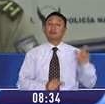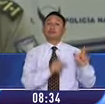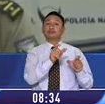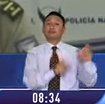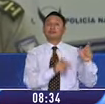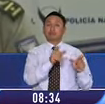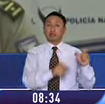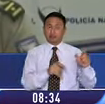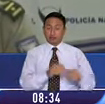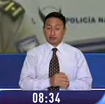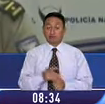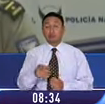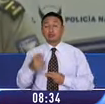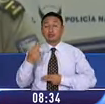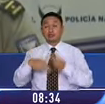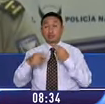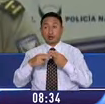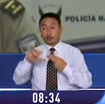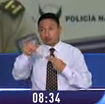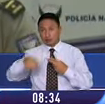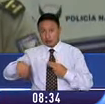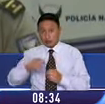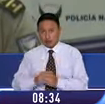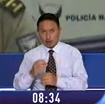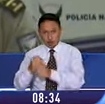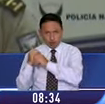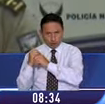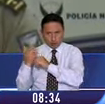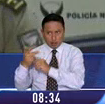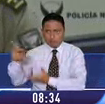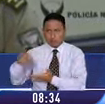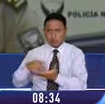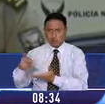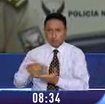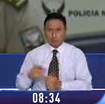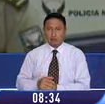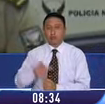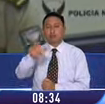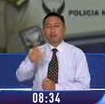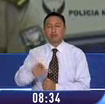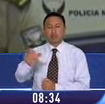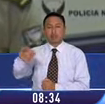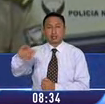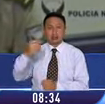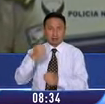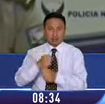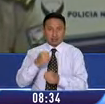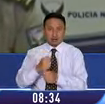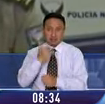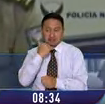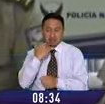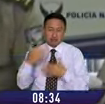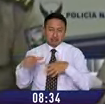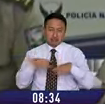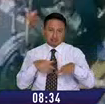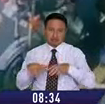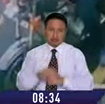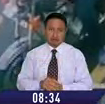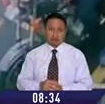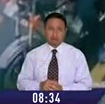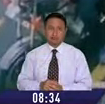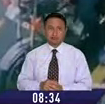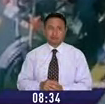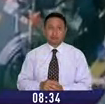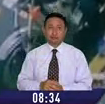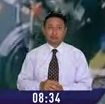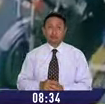dedicaban a extorsionar a los comerciantes, a los diferentes locales, a las personas que tienen algún tipo de actividad económica. Muchos